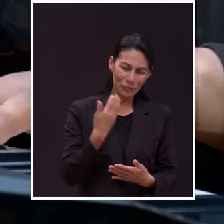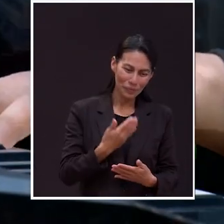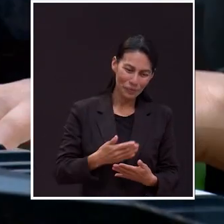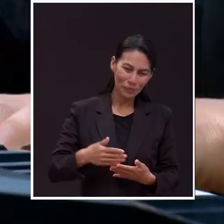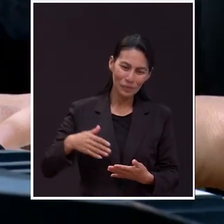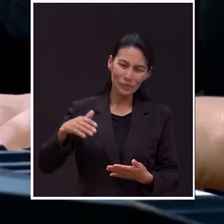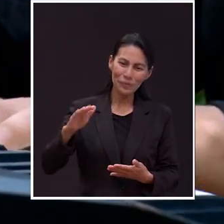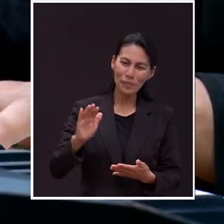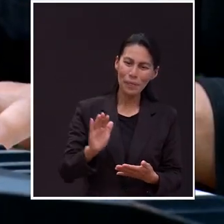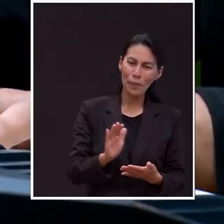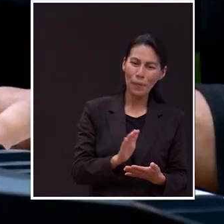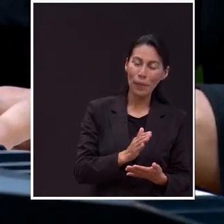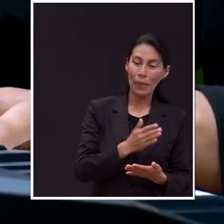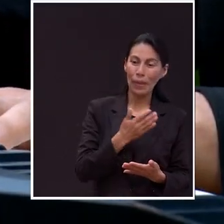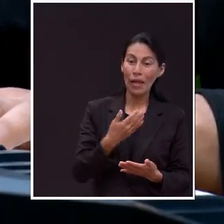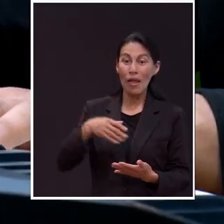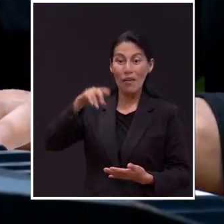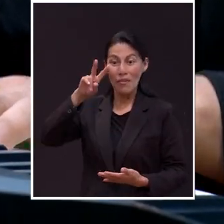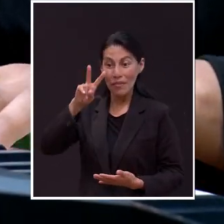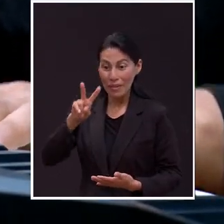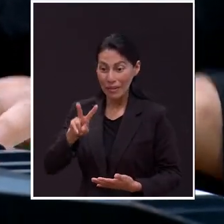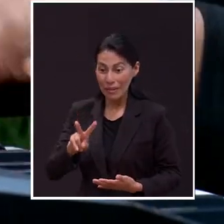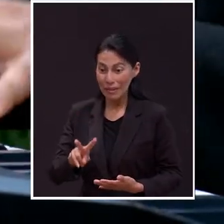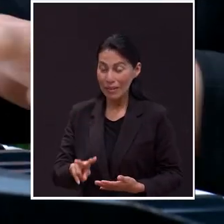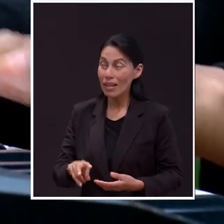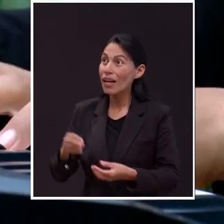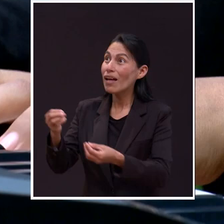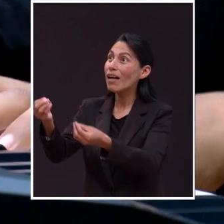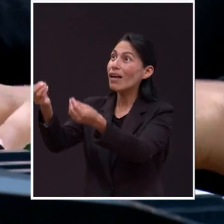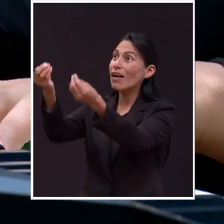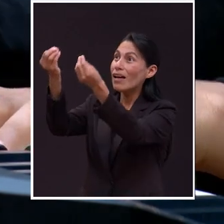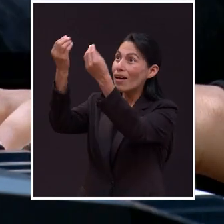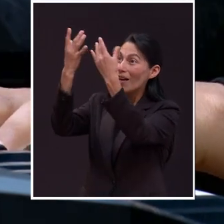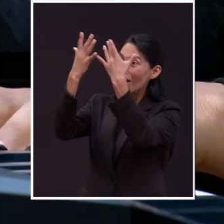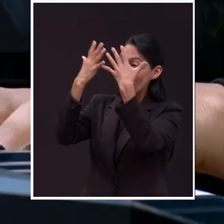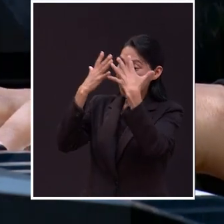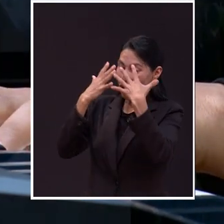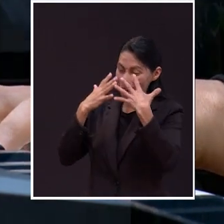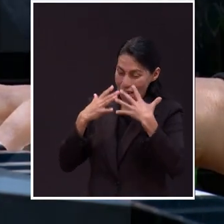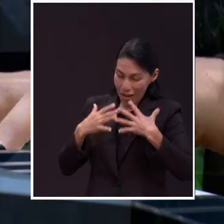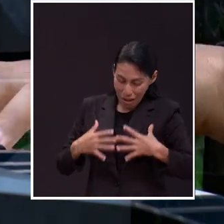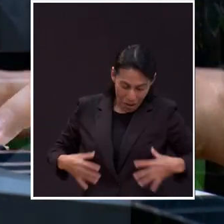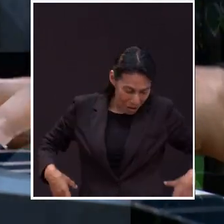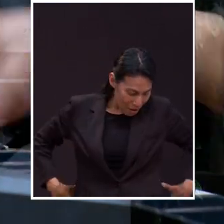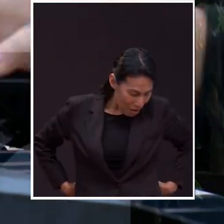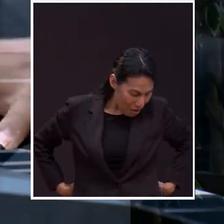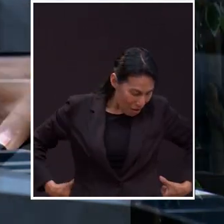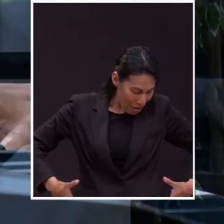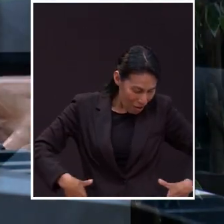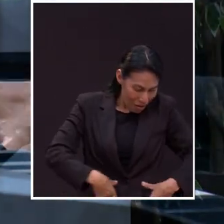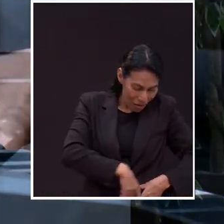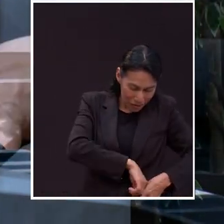su guerrera. Me ciñó con el cinturón de la